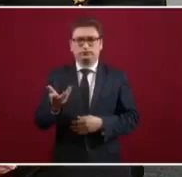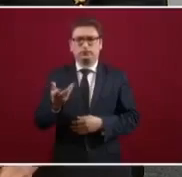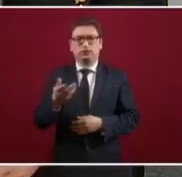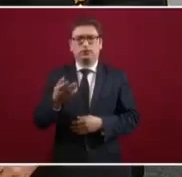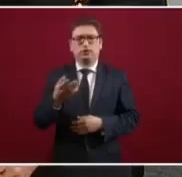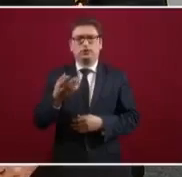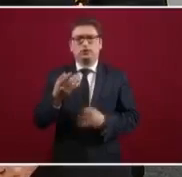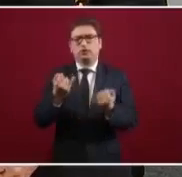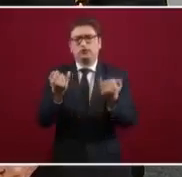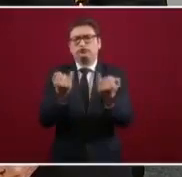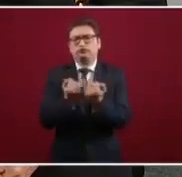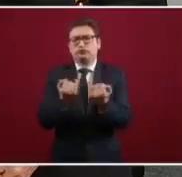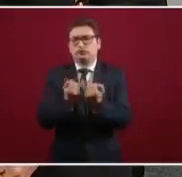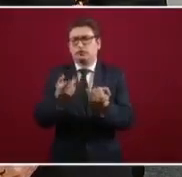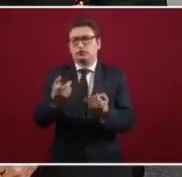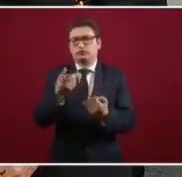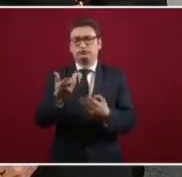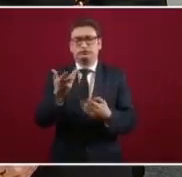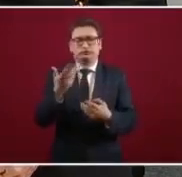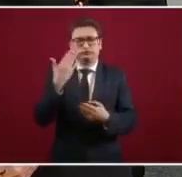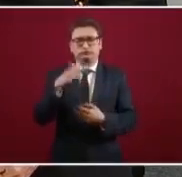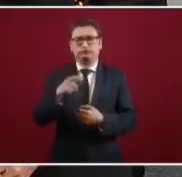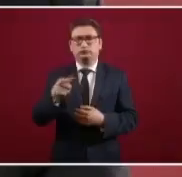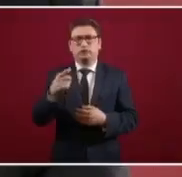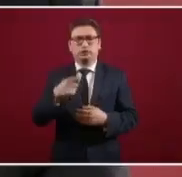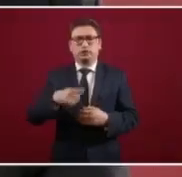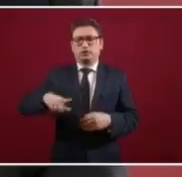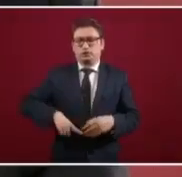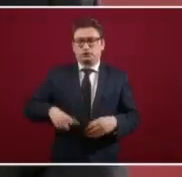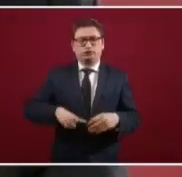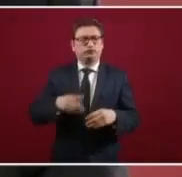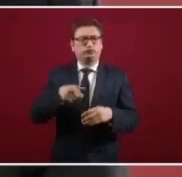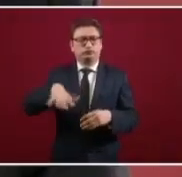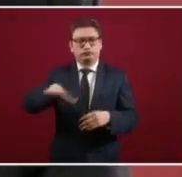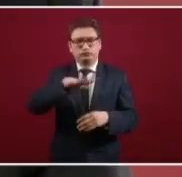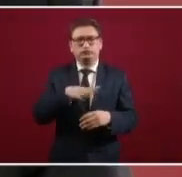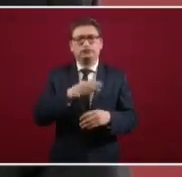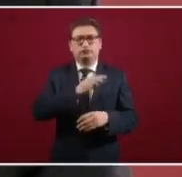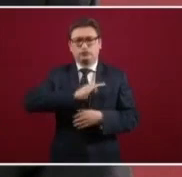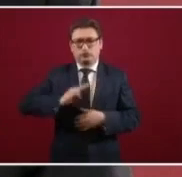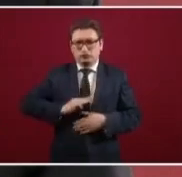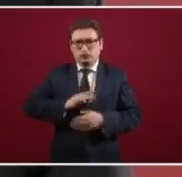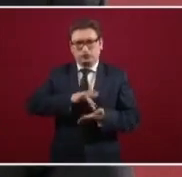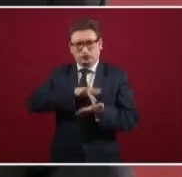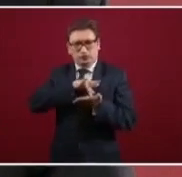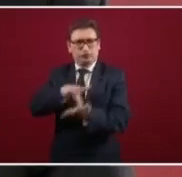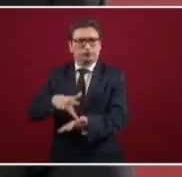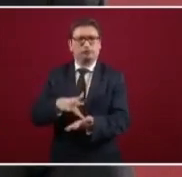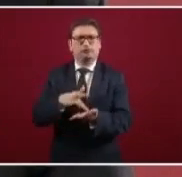reforzando a los gobiernos municipales con